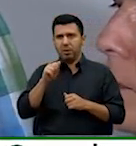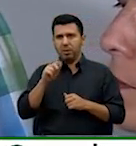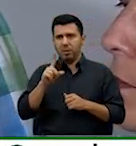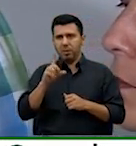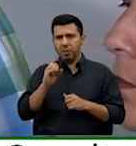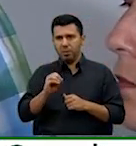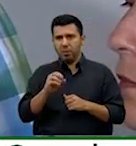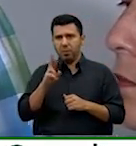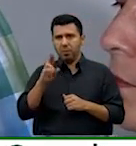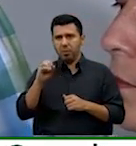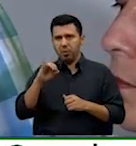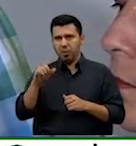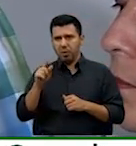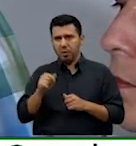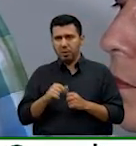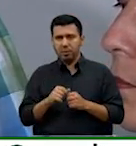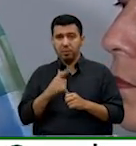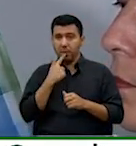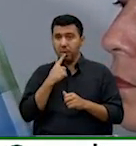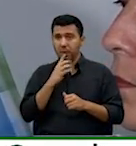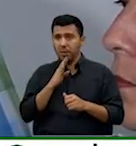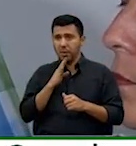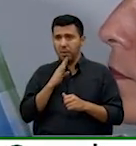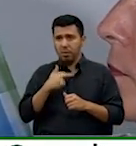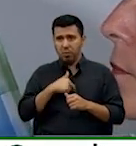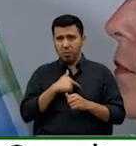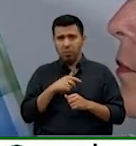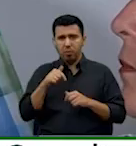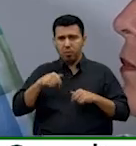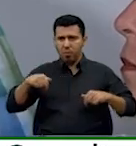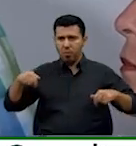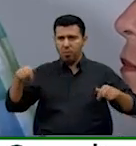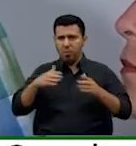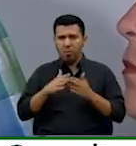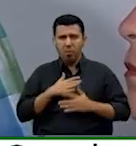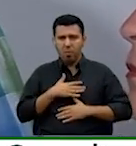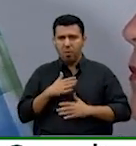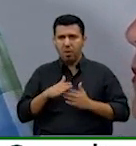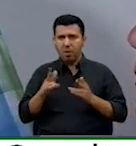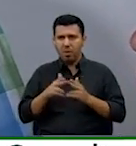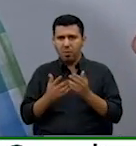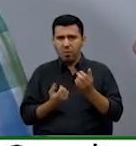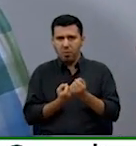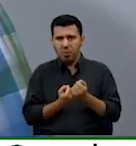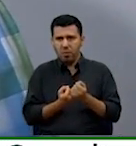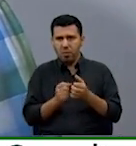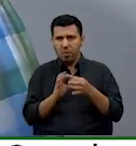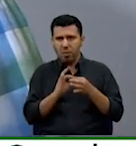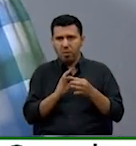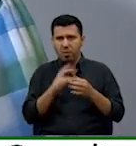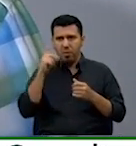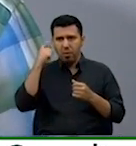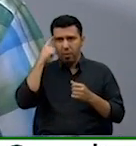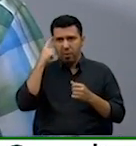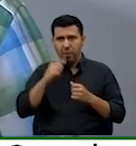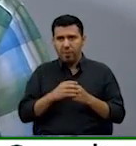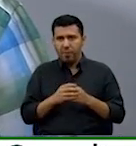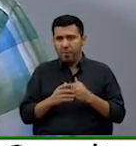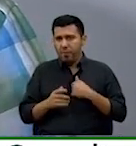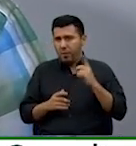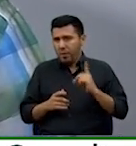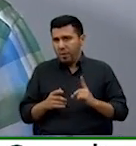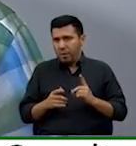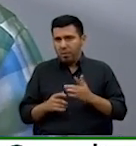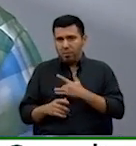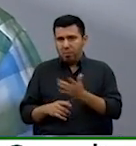entonces, como ustedes saben que nosotros estamos en todas partes ahí colaborando con la gobernación, decidimos donar